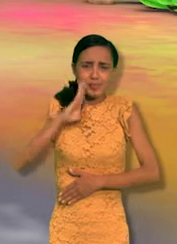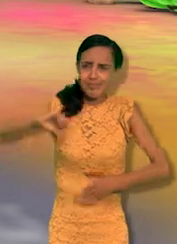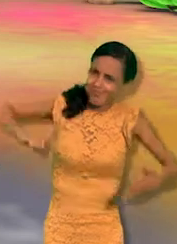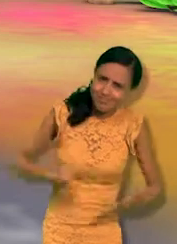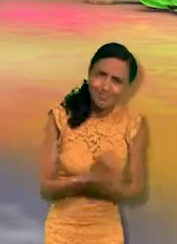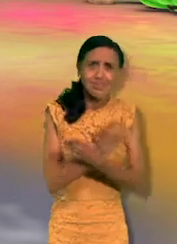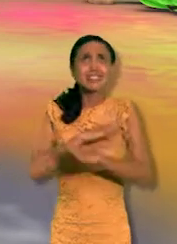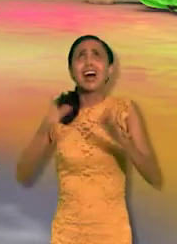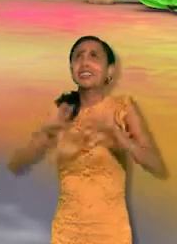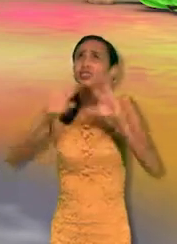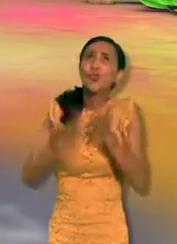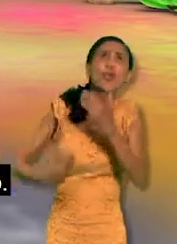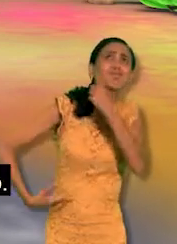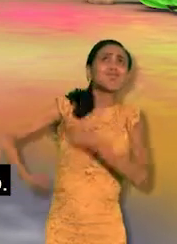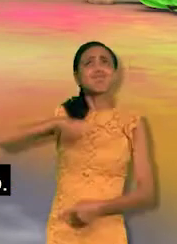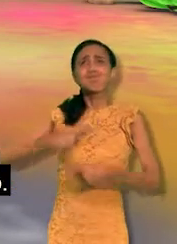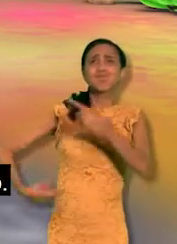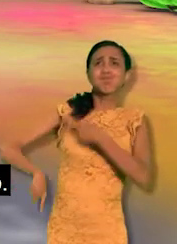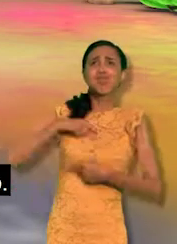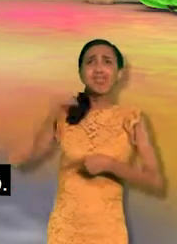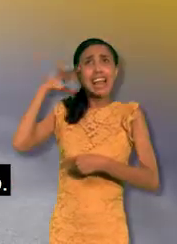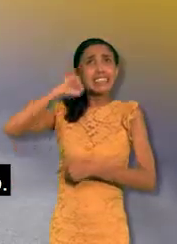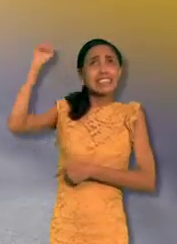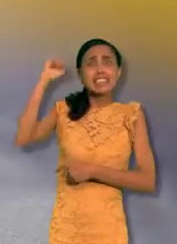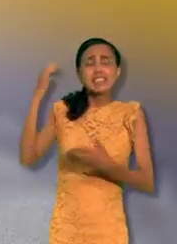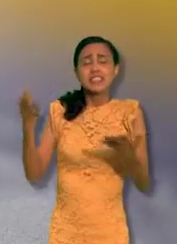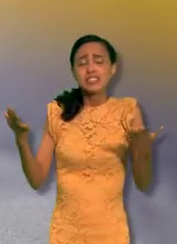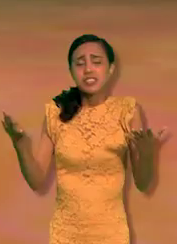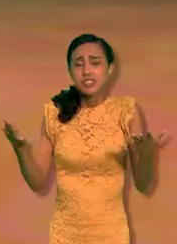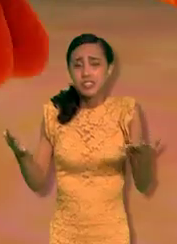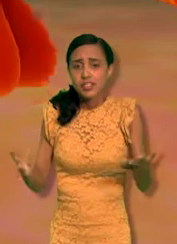¡Que me parte un rayo! ¡Esto es un suplicio! ¡Todo el mundo en contra de sacarte quicio!